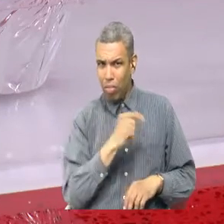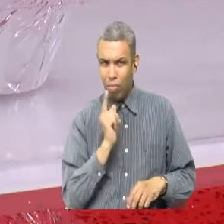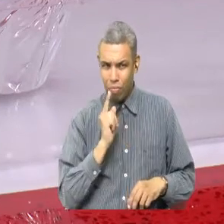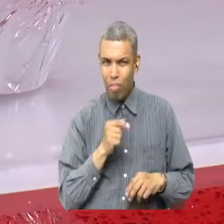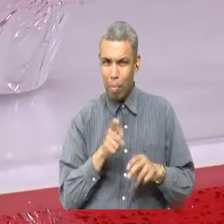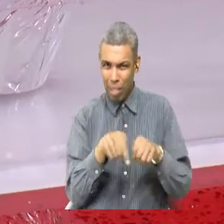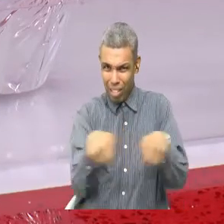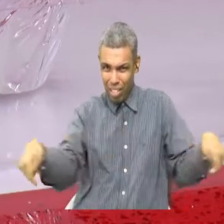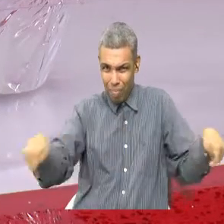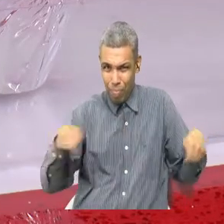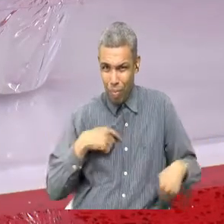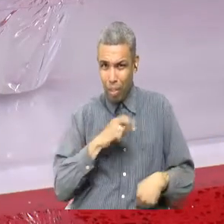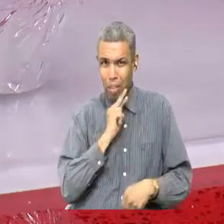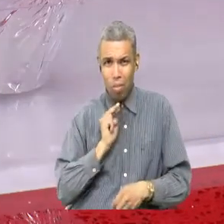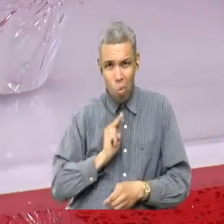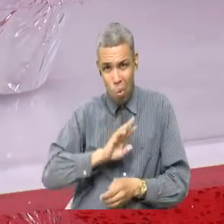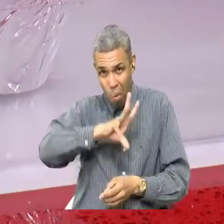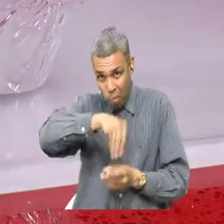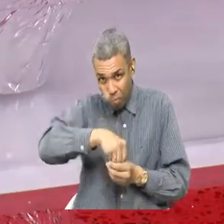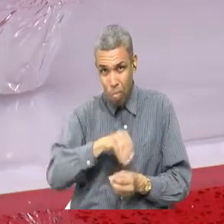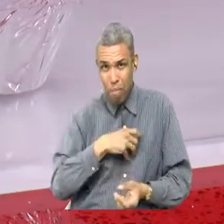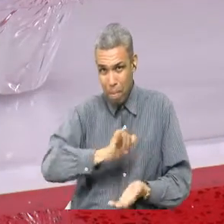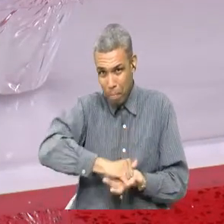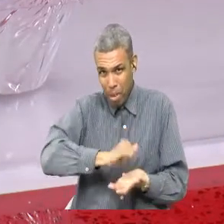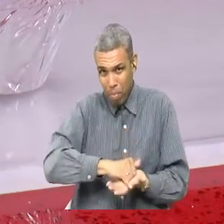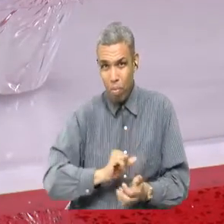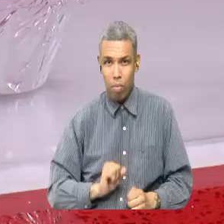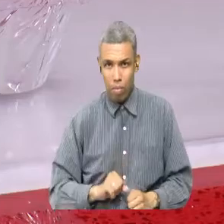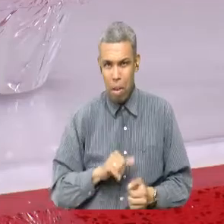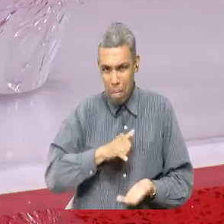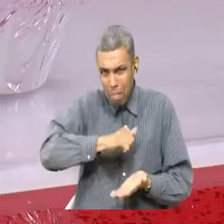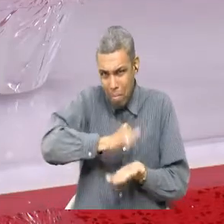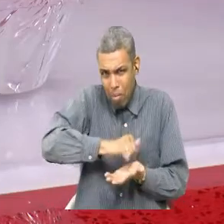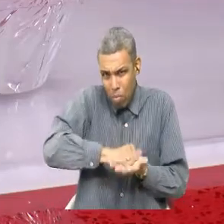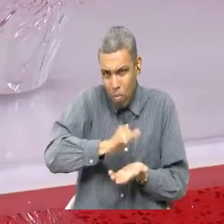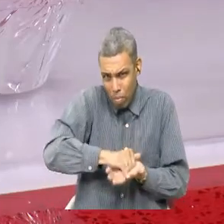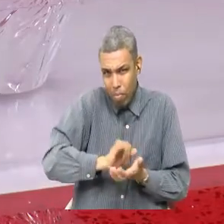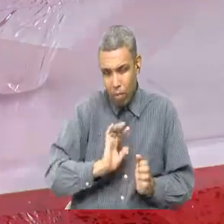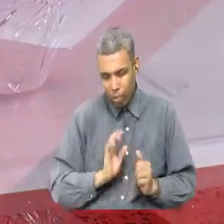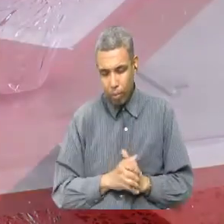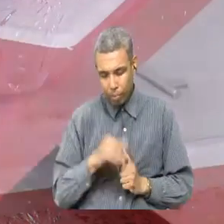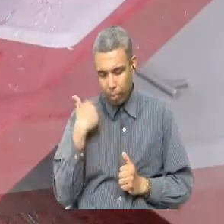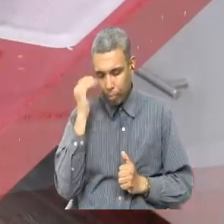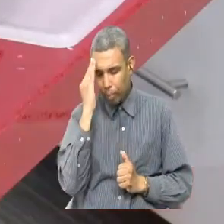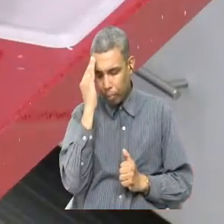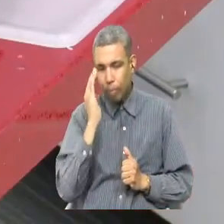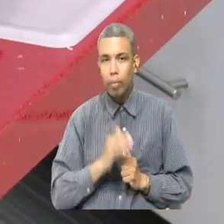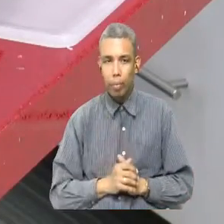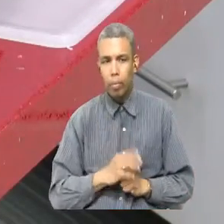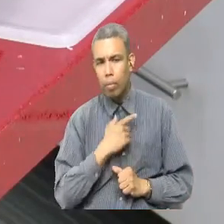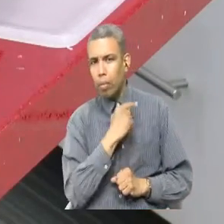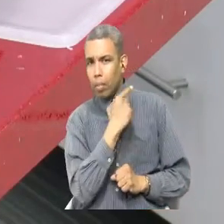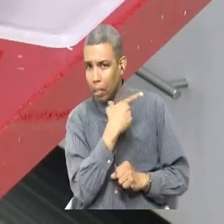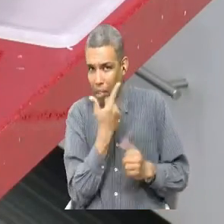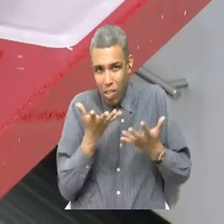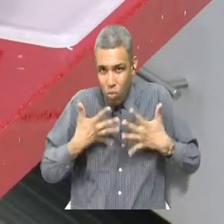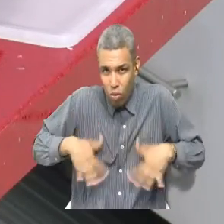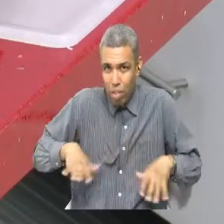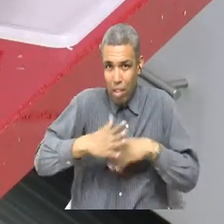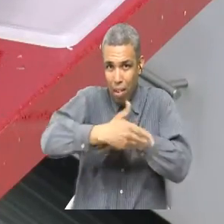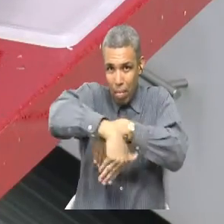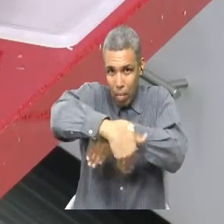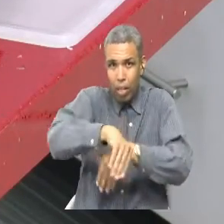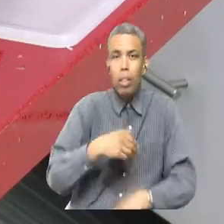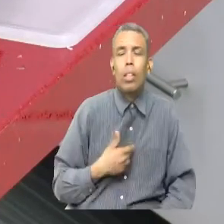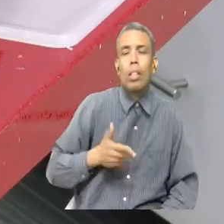lo pueden ubicar a él, en el negocio de él, aparte del restaurante 920 en la sucursal San Silvestre, lo pueden encontrar en mis Mister Prada. Y